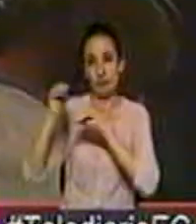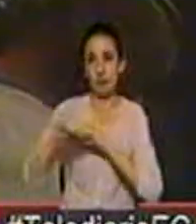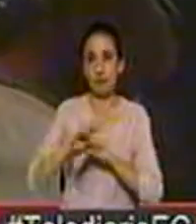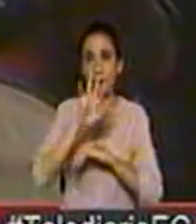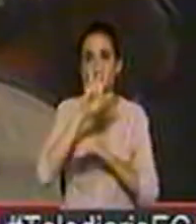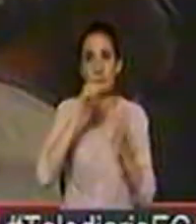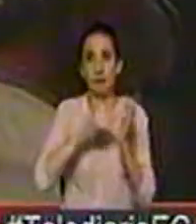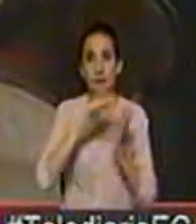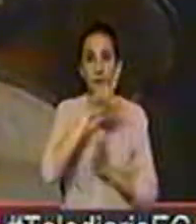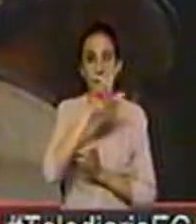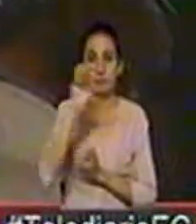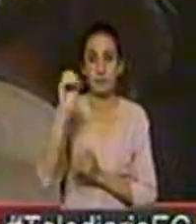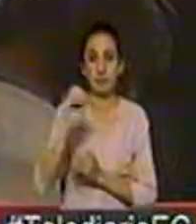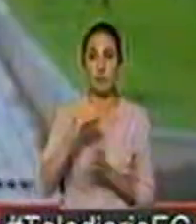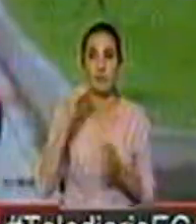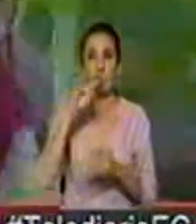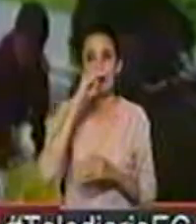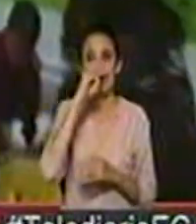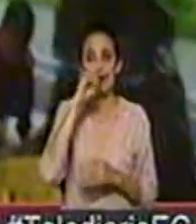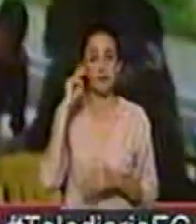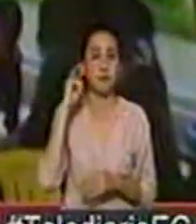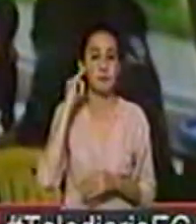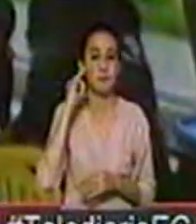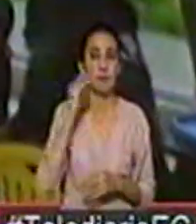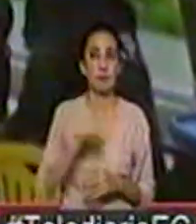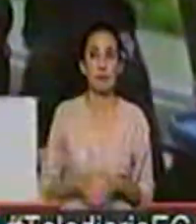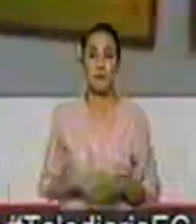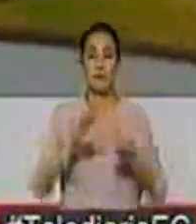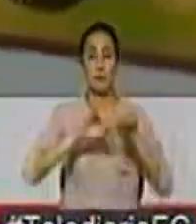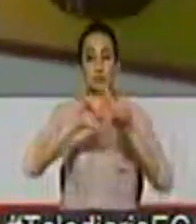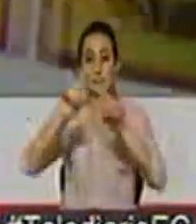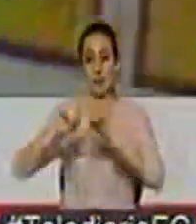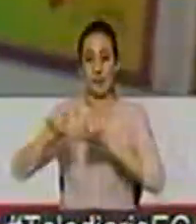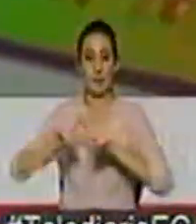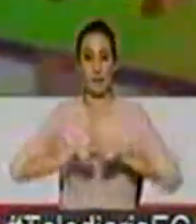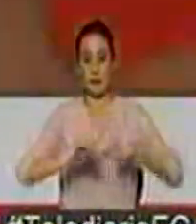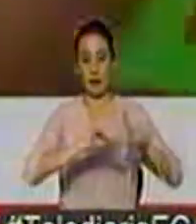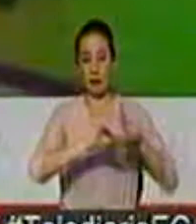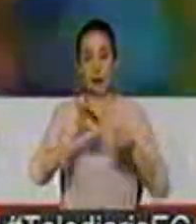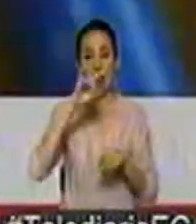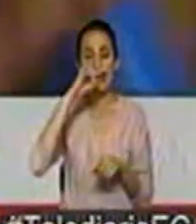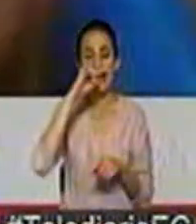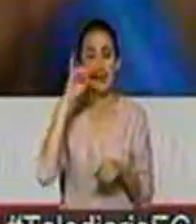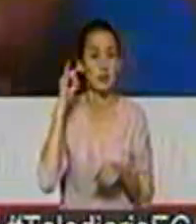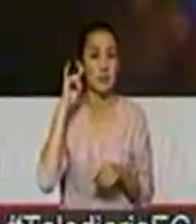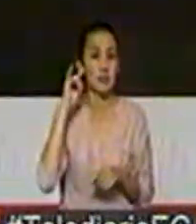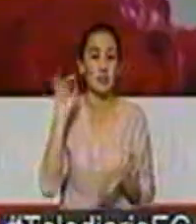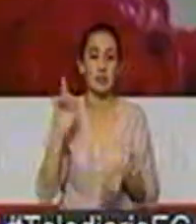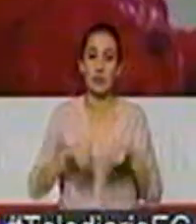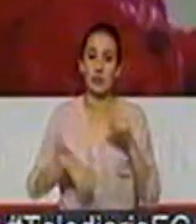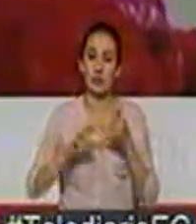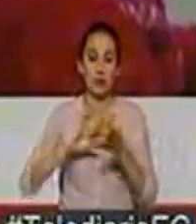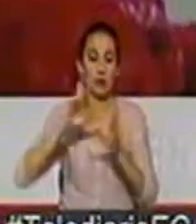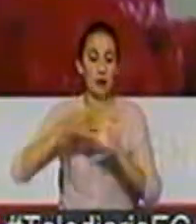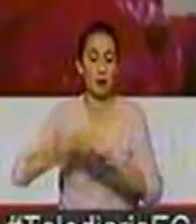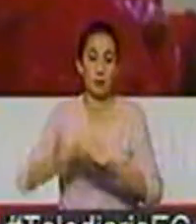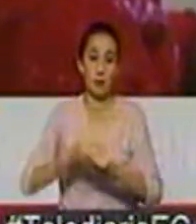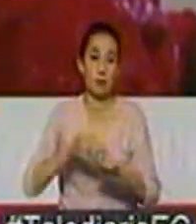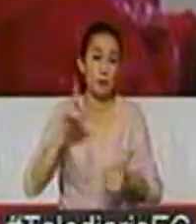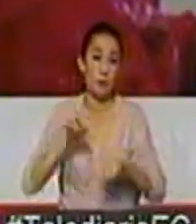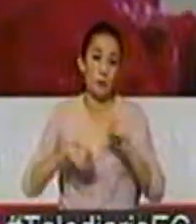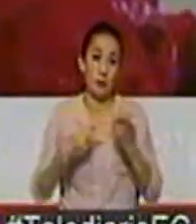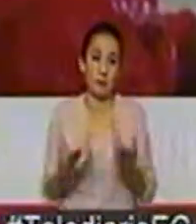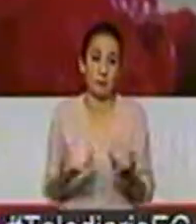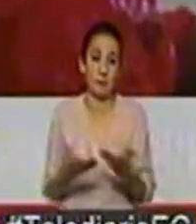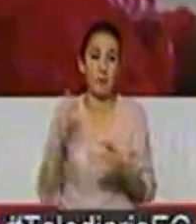5.300 infantes. Por diversas razones, existen niños y niñas que no acceden a la etapa inicial en el sistema de educación. Para